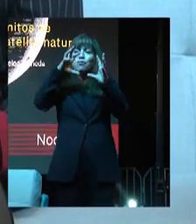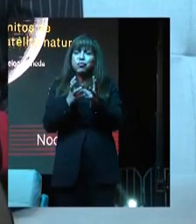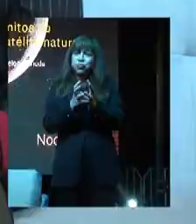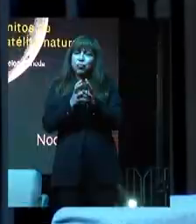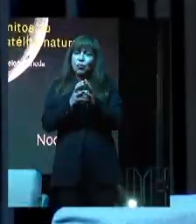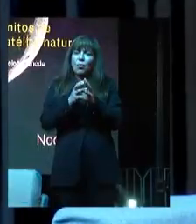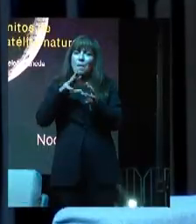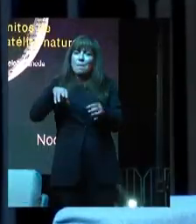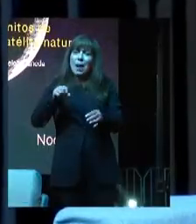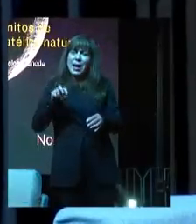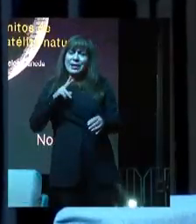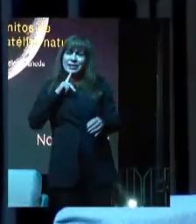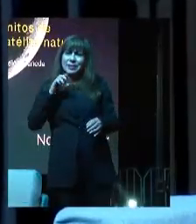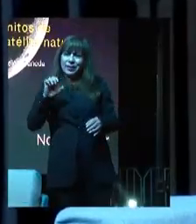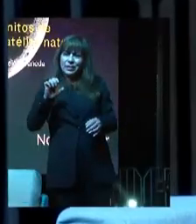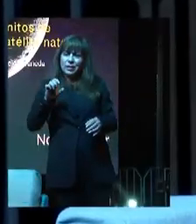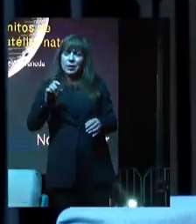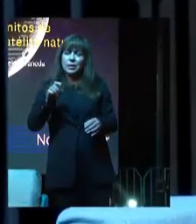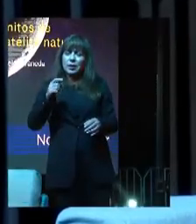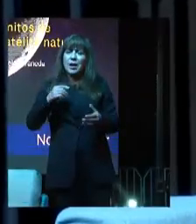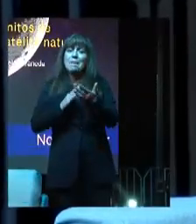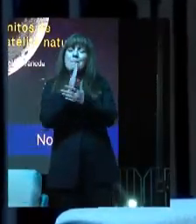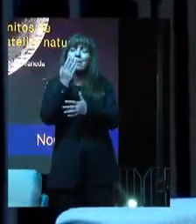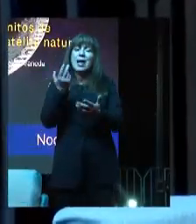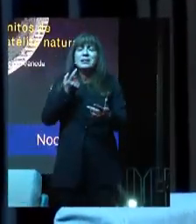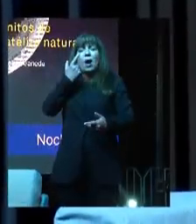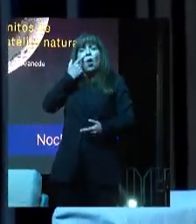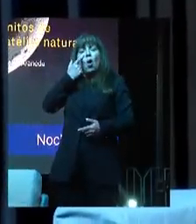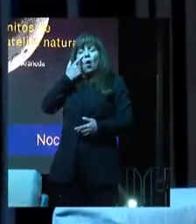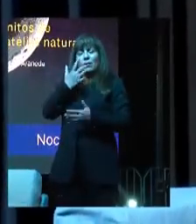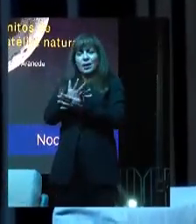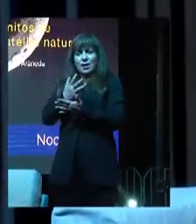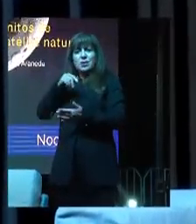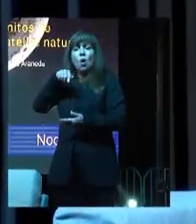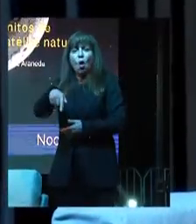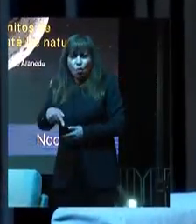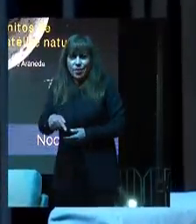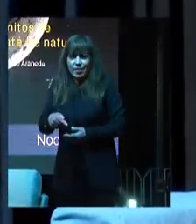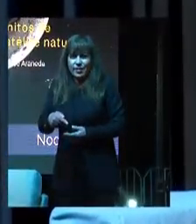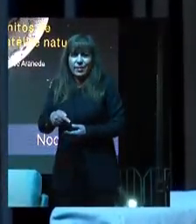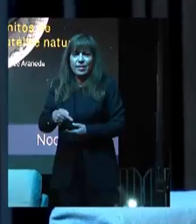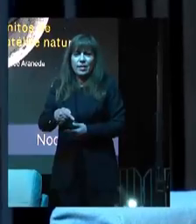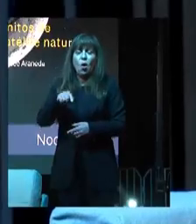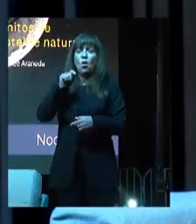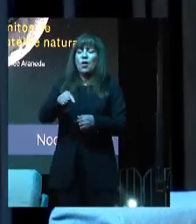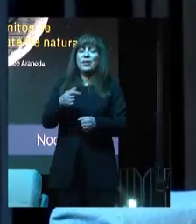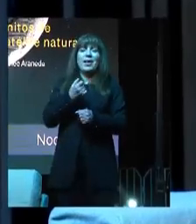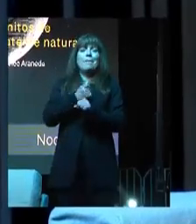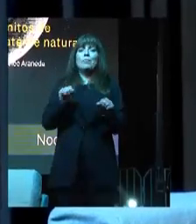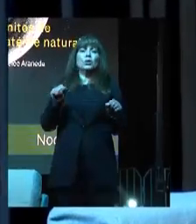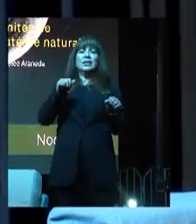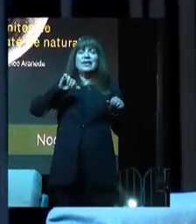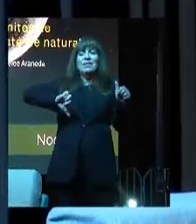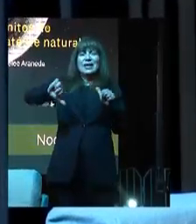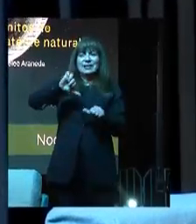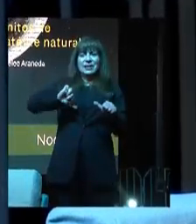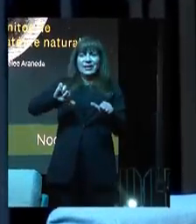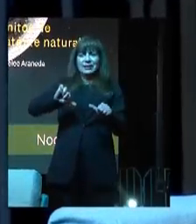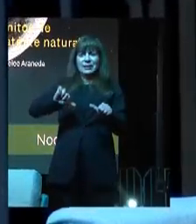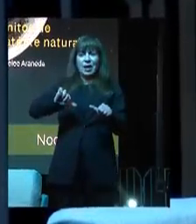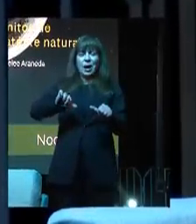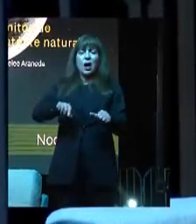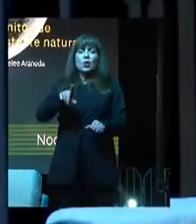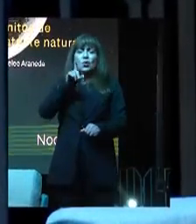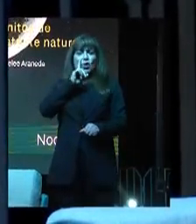del conocimiento que uno tiene. Uno hoy día es imposible hacer ciencia si uno no